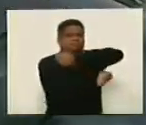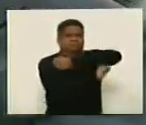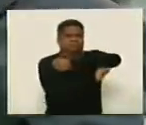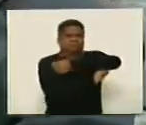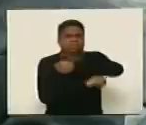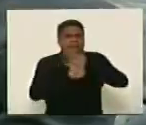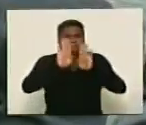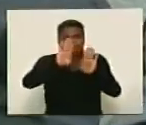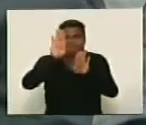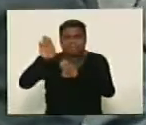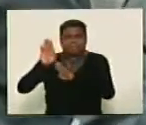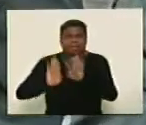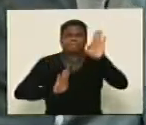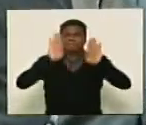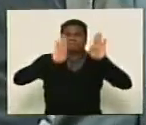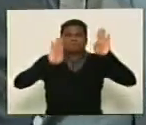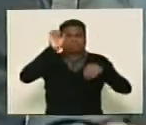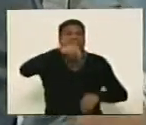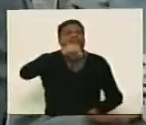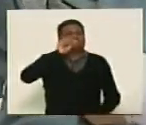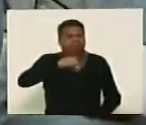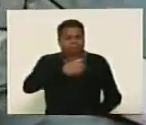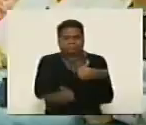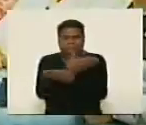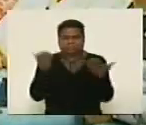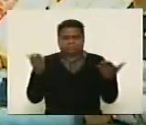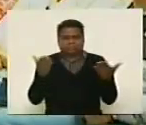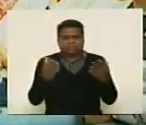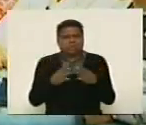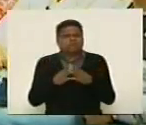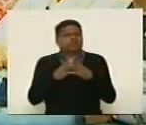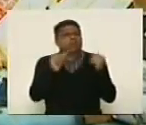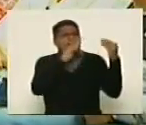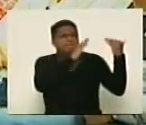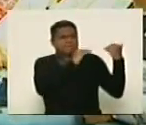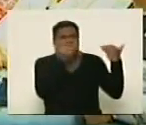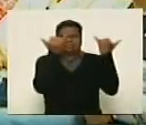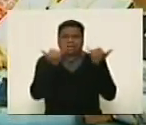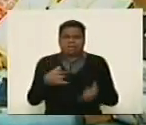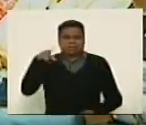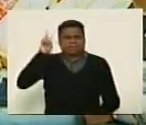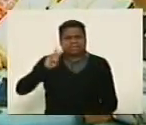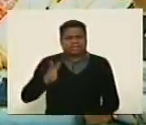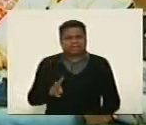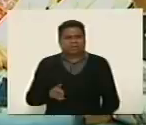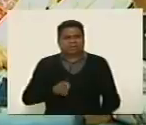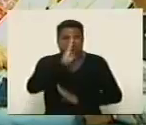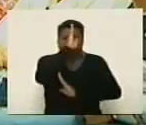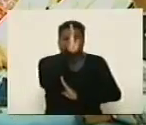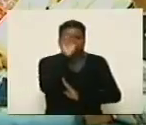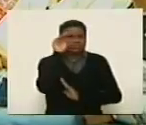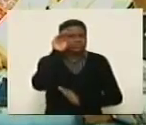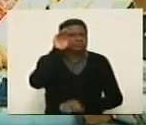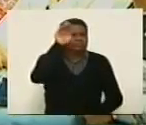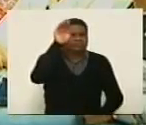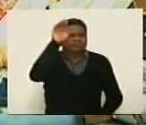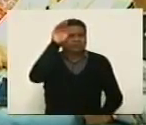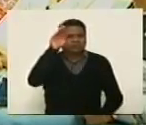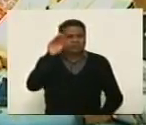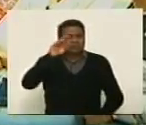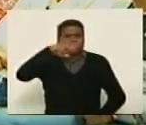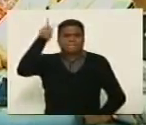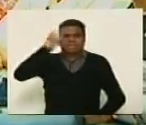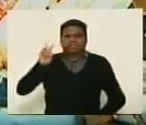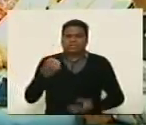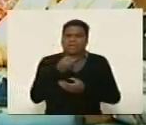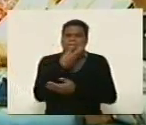que vienen vientos esperanzadores para la patria nueva. Vamos rumbo a lo que debe ser la Venezuela potencia. Muy